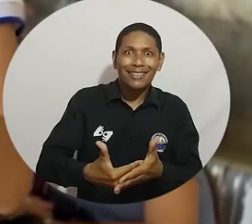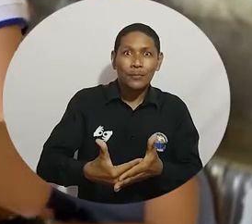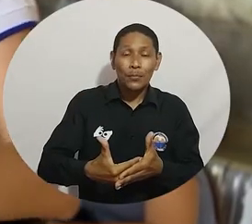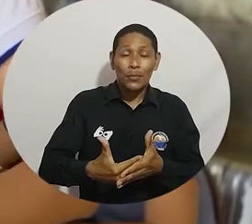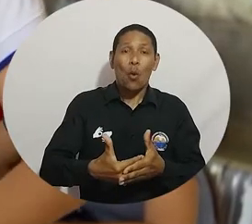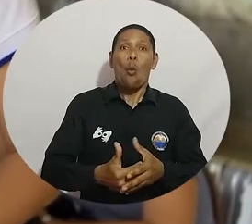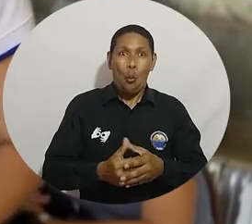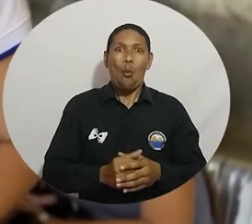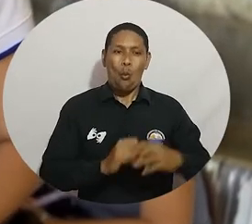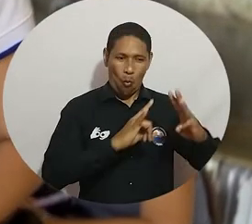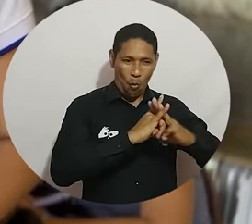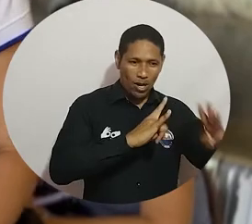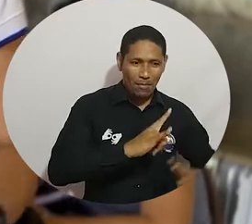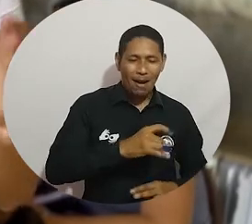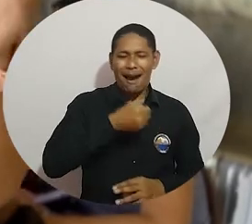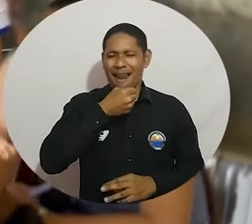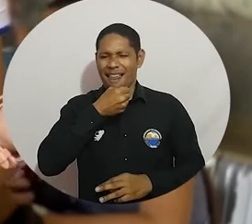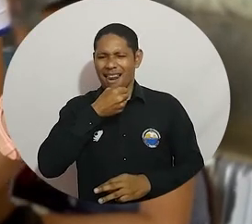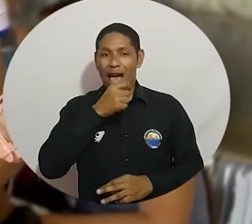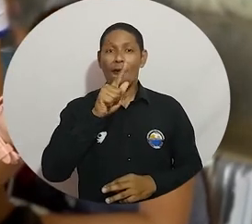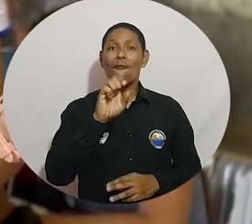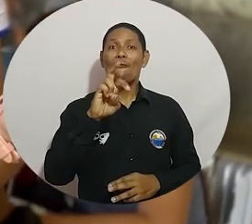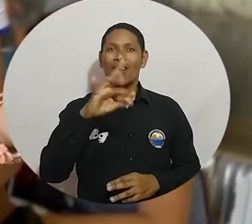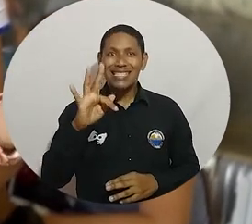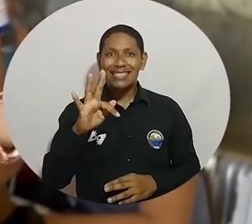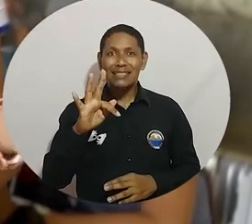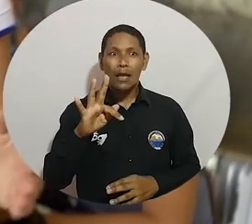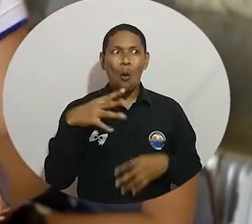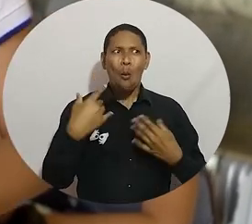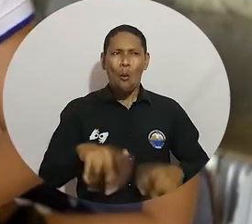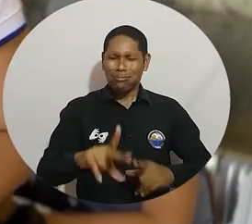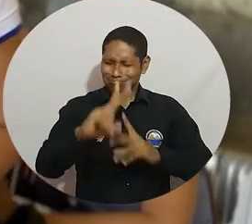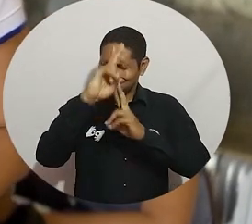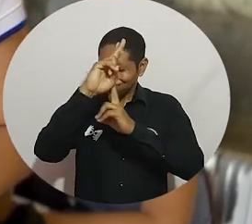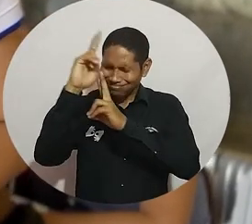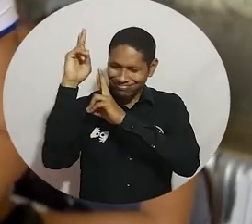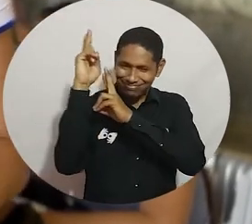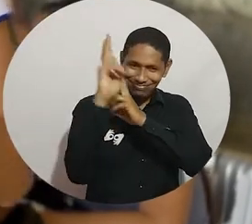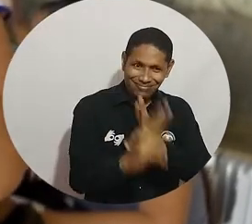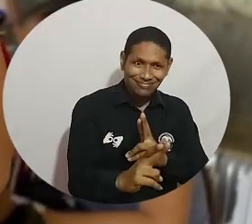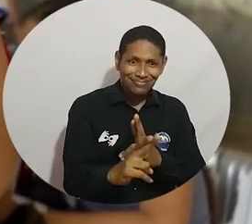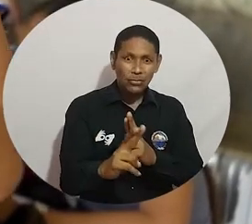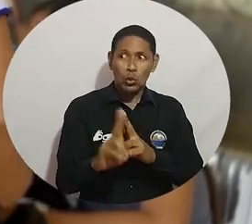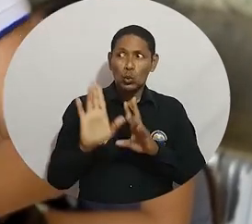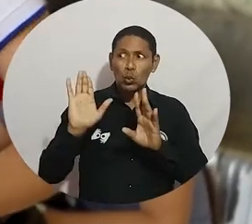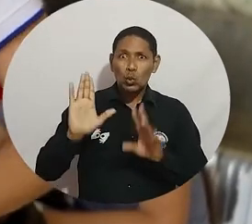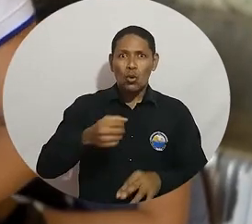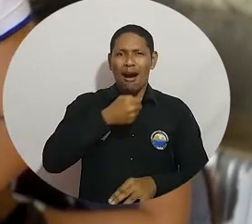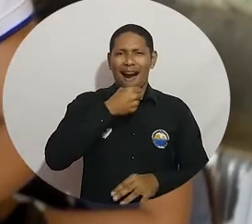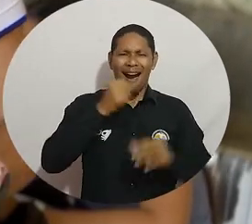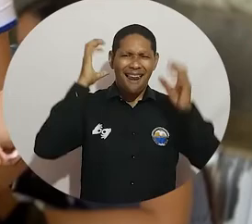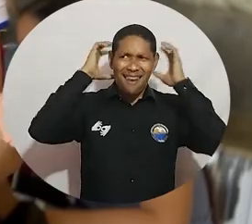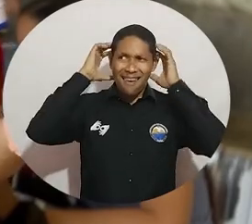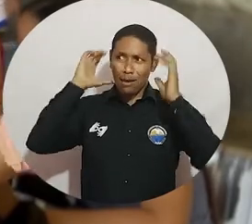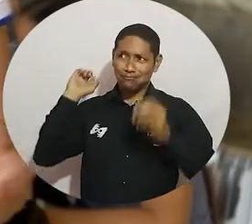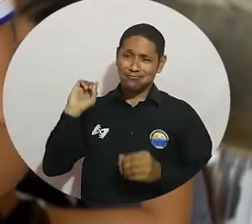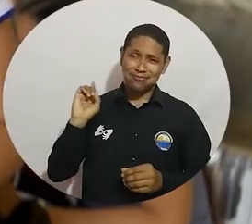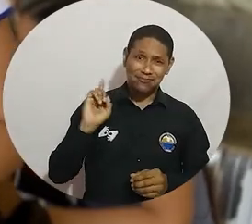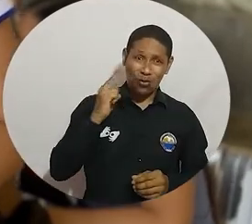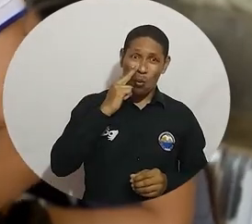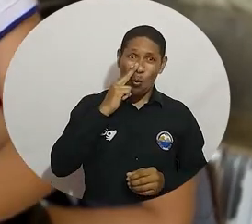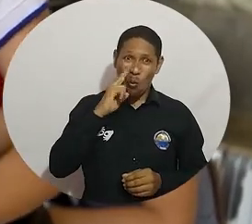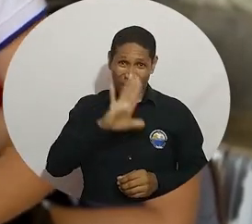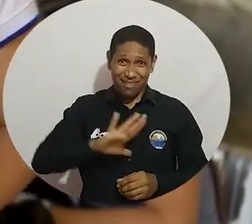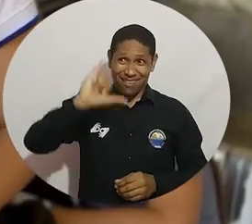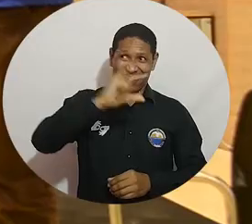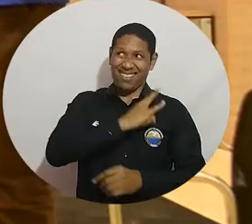través del Uni Magdalena Radio Fest se conmemoró esta importante fecha y se rindió homenaje a la trayectoria de la emisora en la Radio